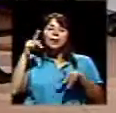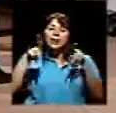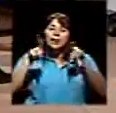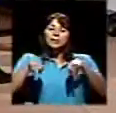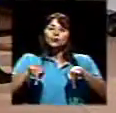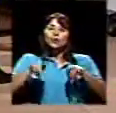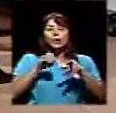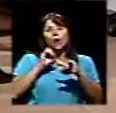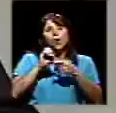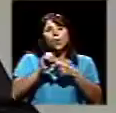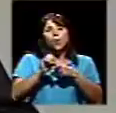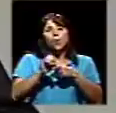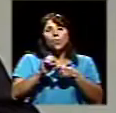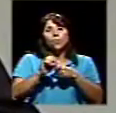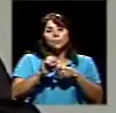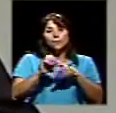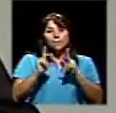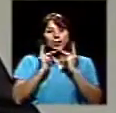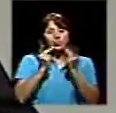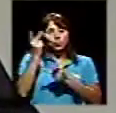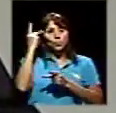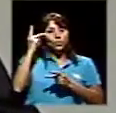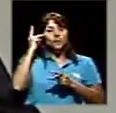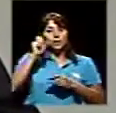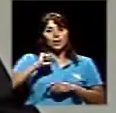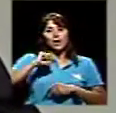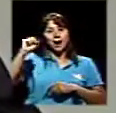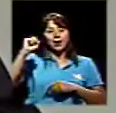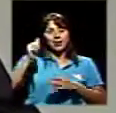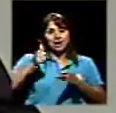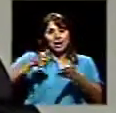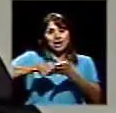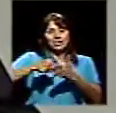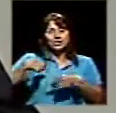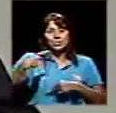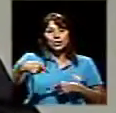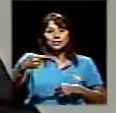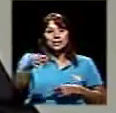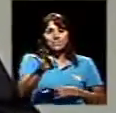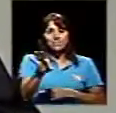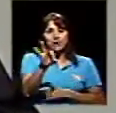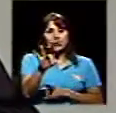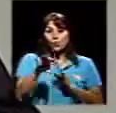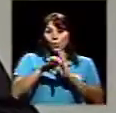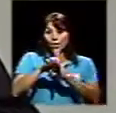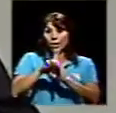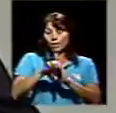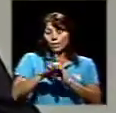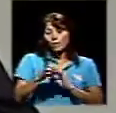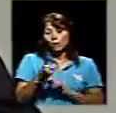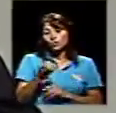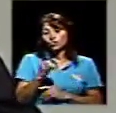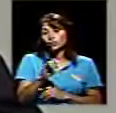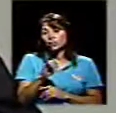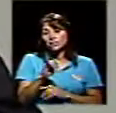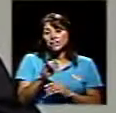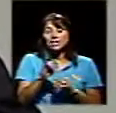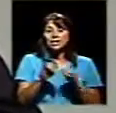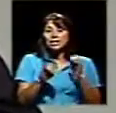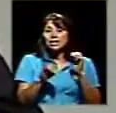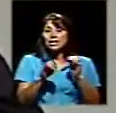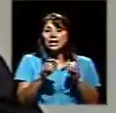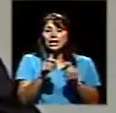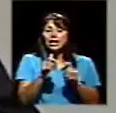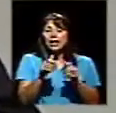digamos, si tiene mucho éxito los candidatos de su partido, él no,